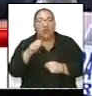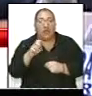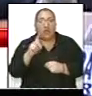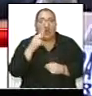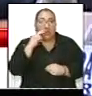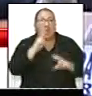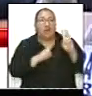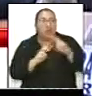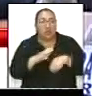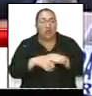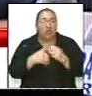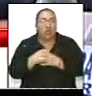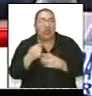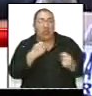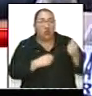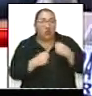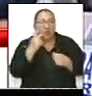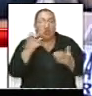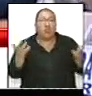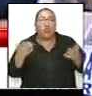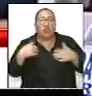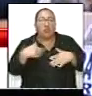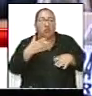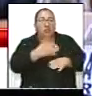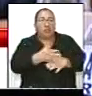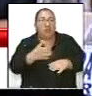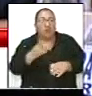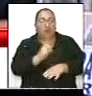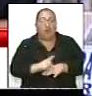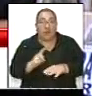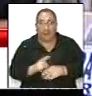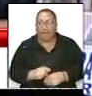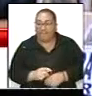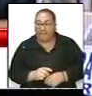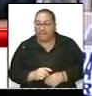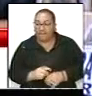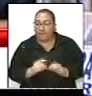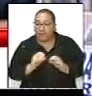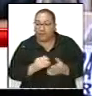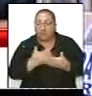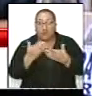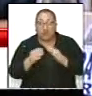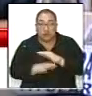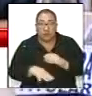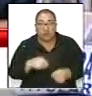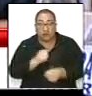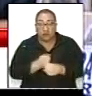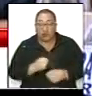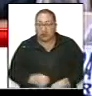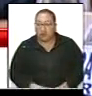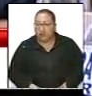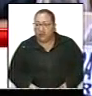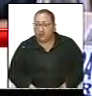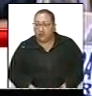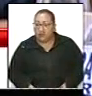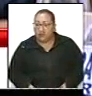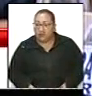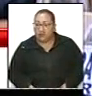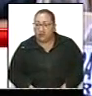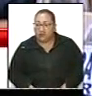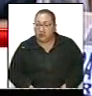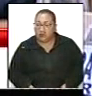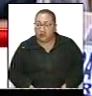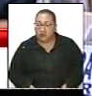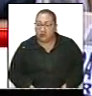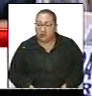mercado y para poder ver dónde se genera un desarrollo para precisamente, en base a las funciones que tiene, poder generar